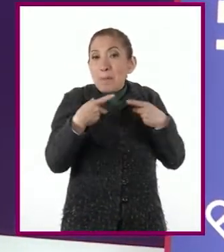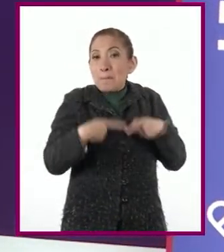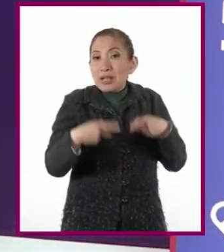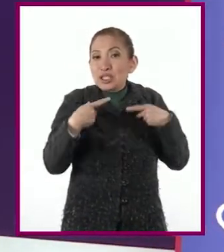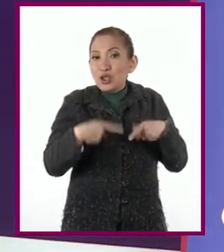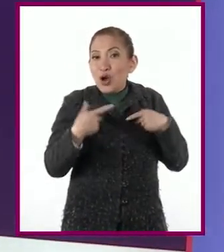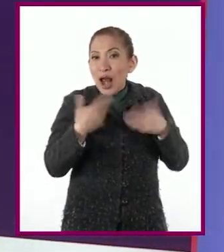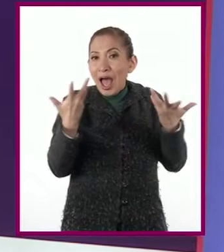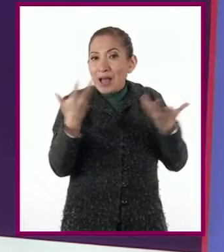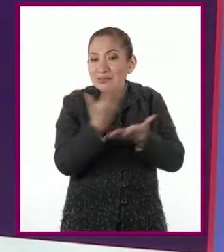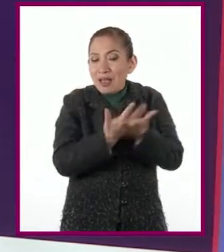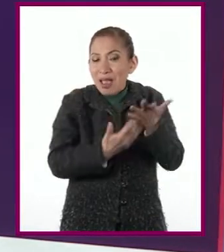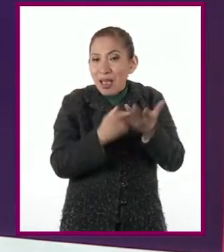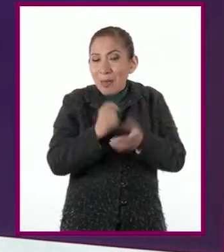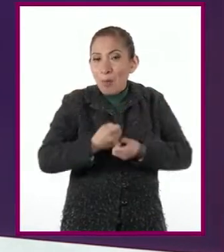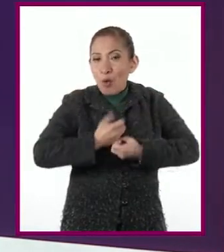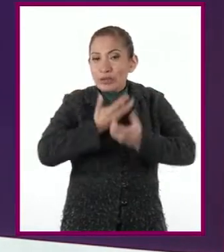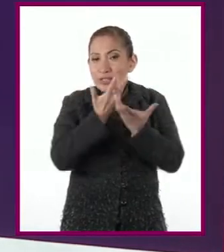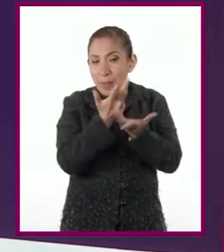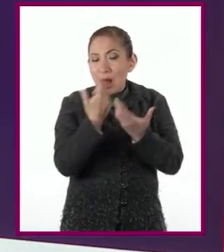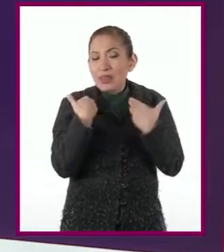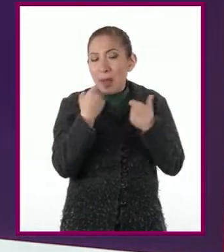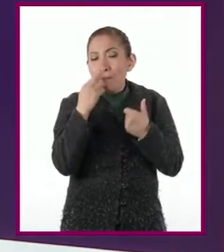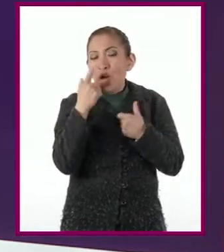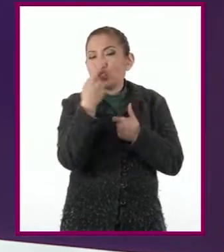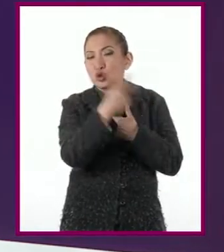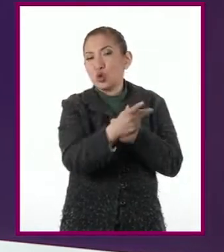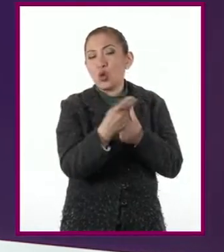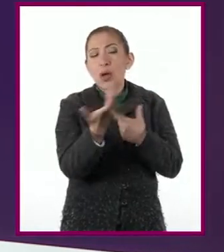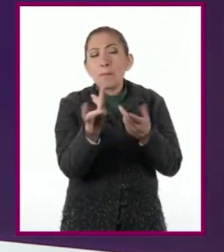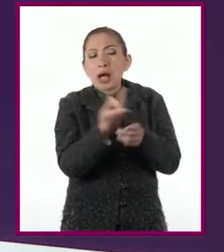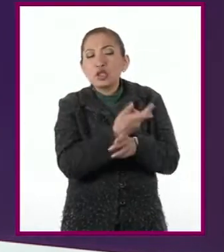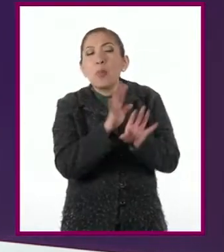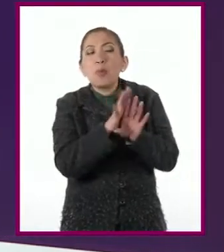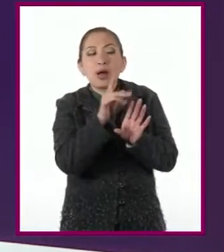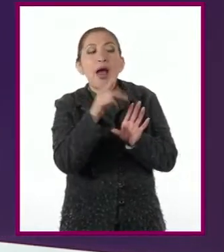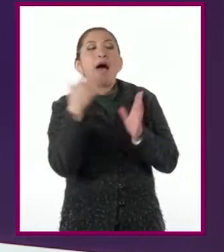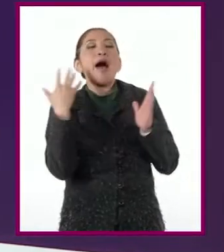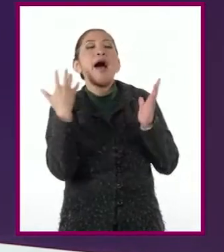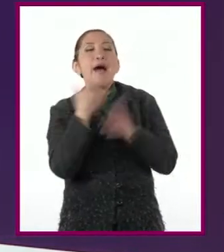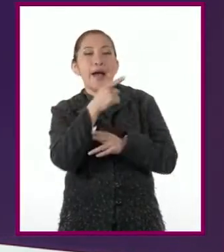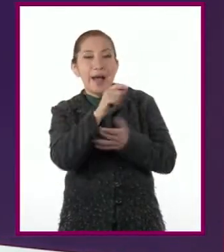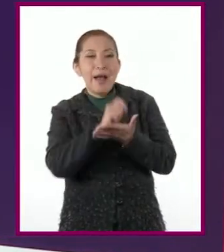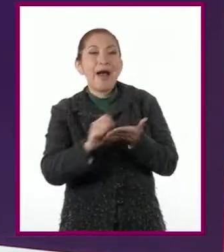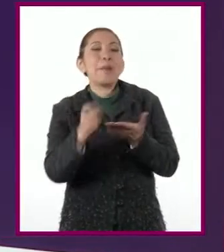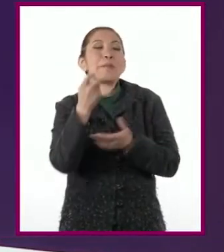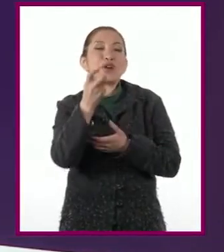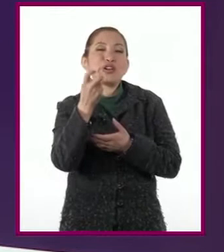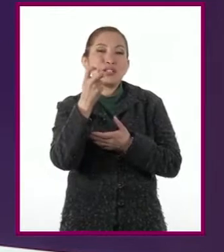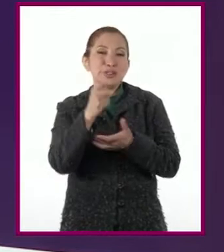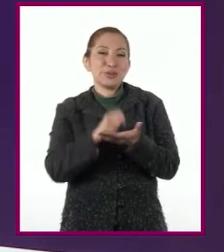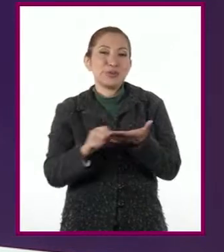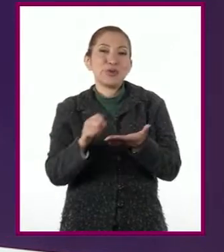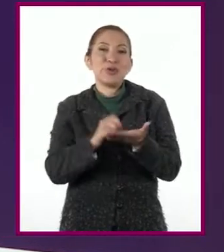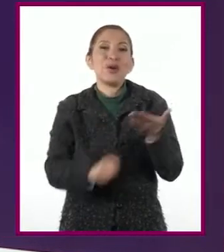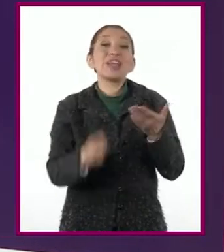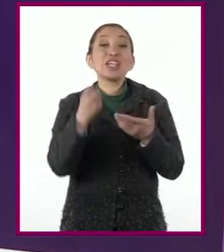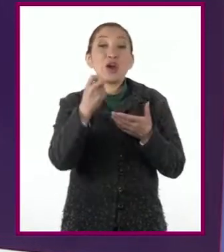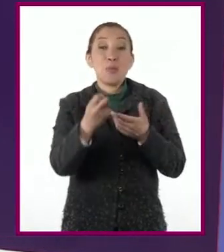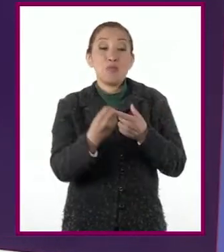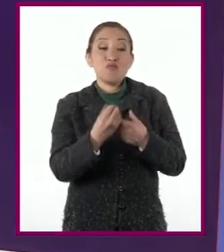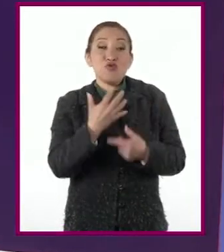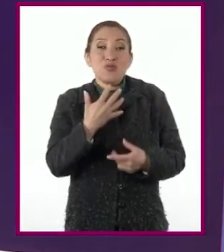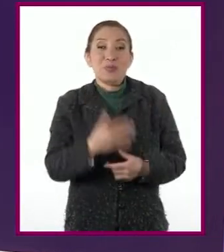la vida del poeta para comprender mejor las circunstancias en las que escribió su obra y cómo éstas le